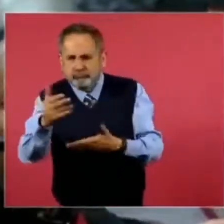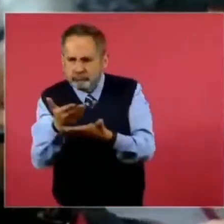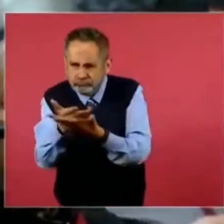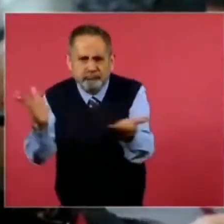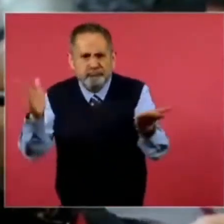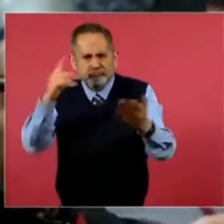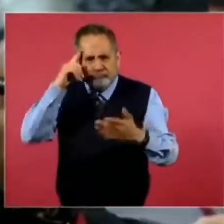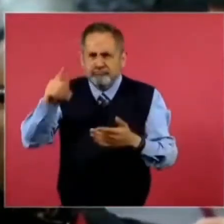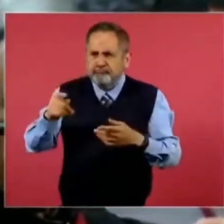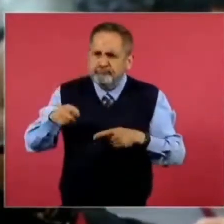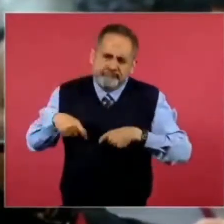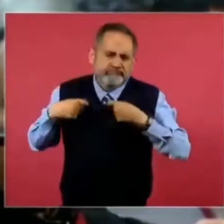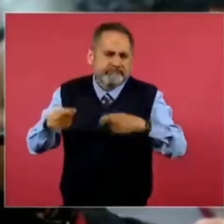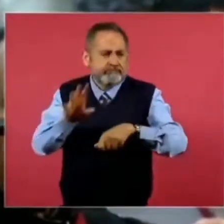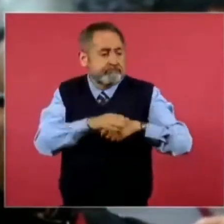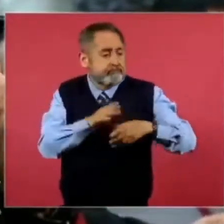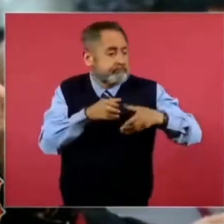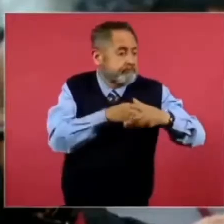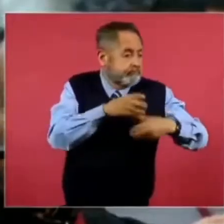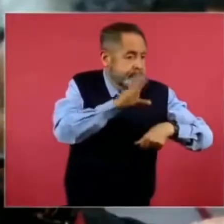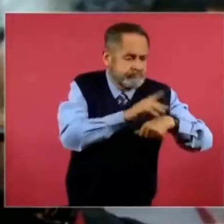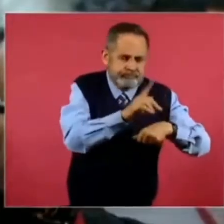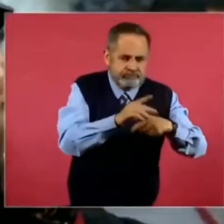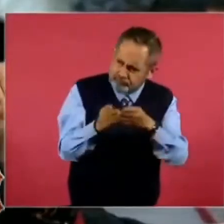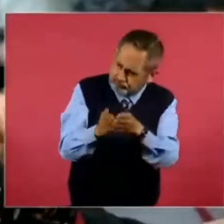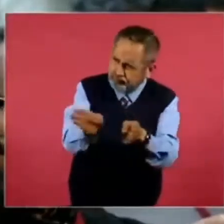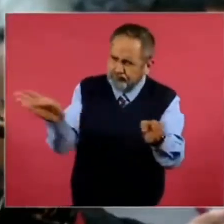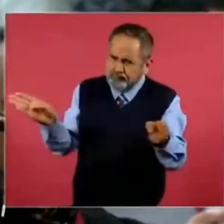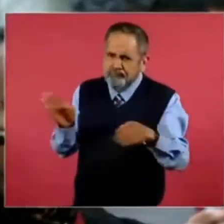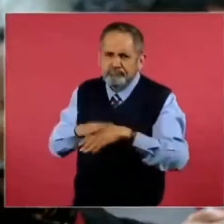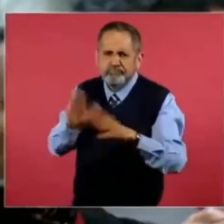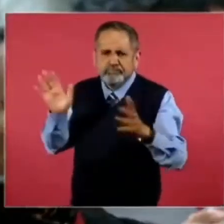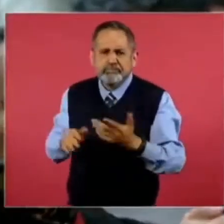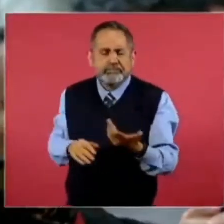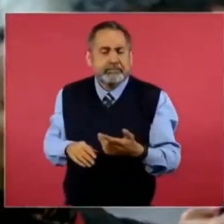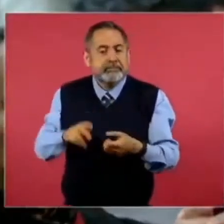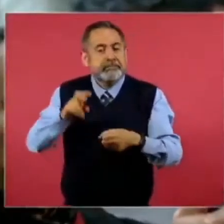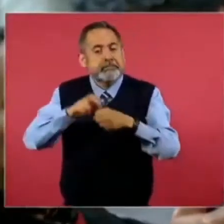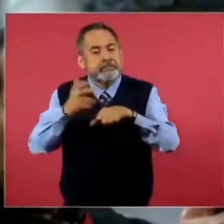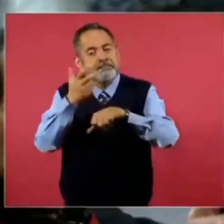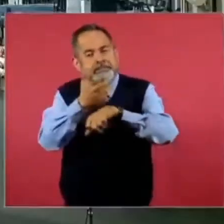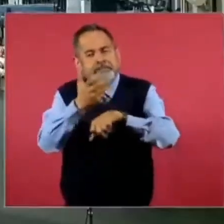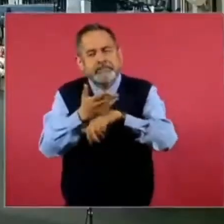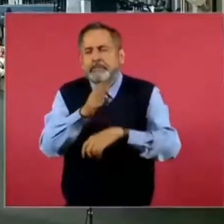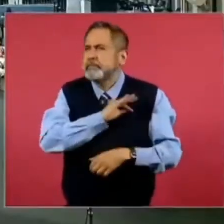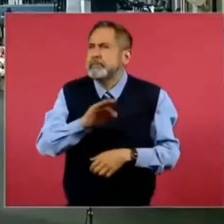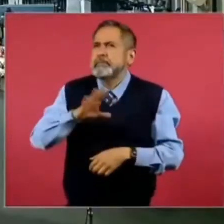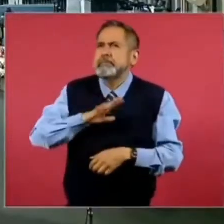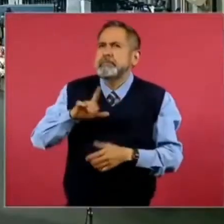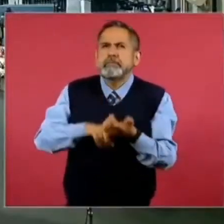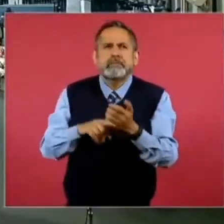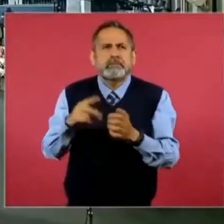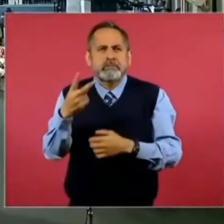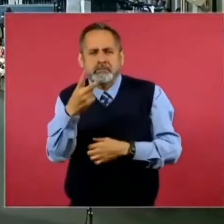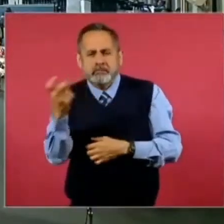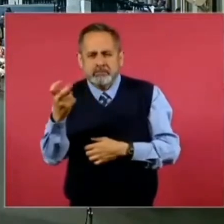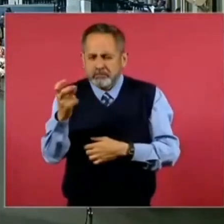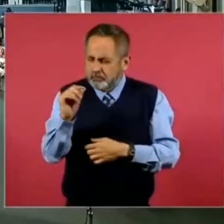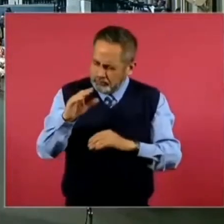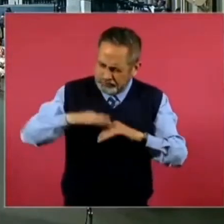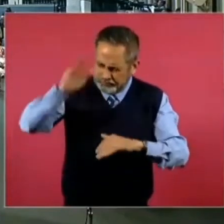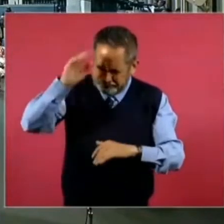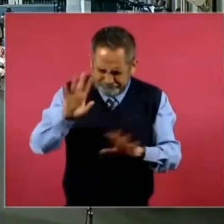medios concesionados a un número mayor. En Estados Unidos hay aproximadamente 200, un poco